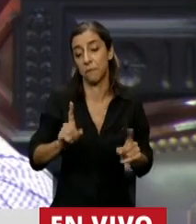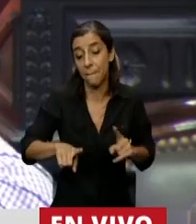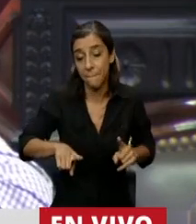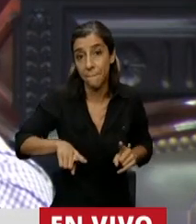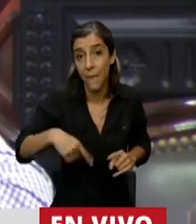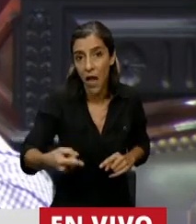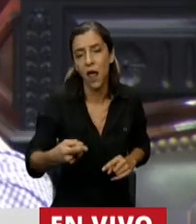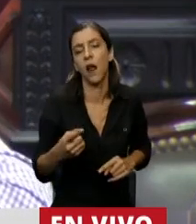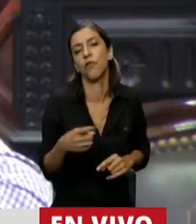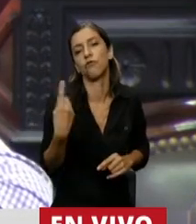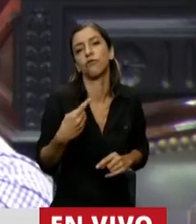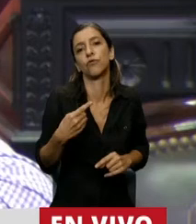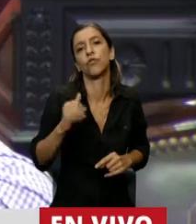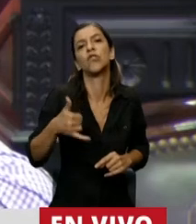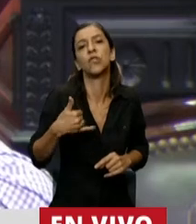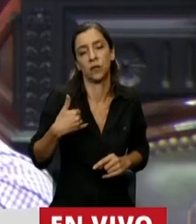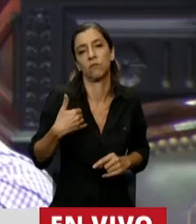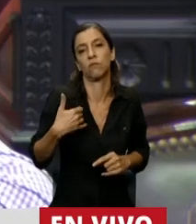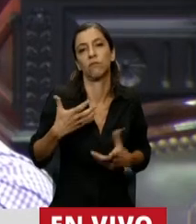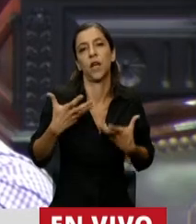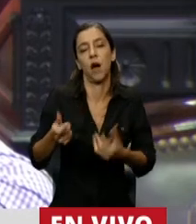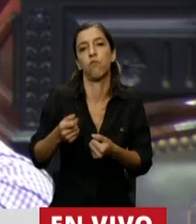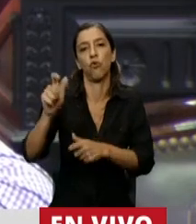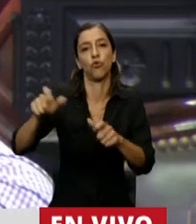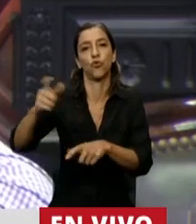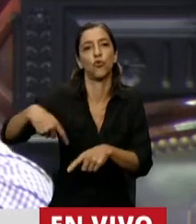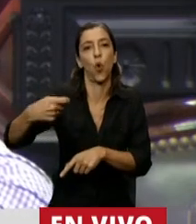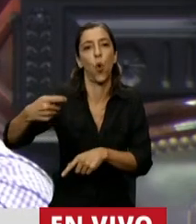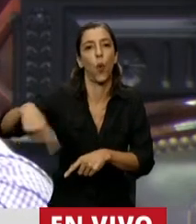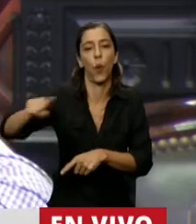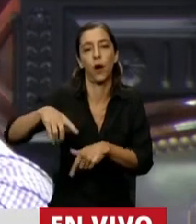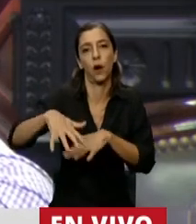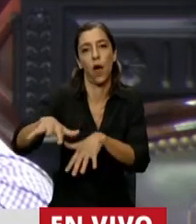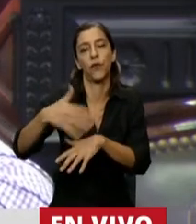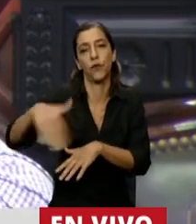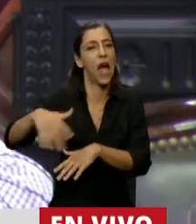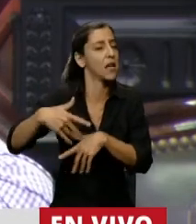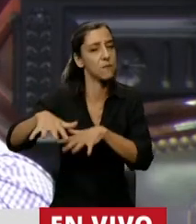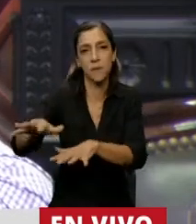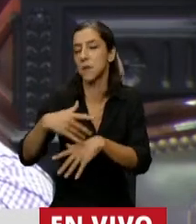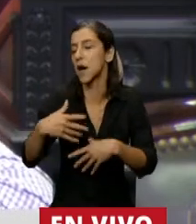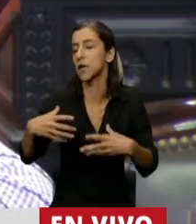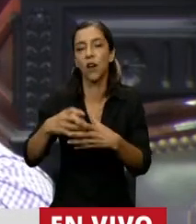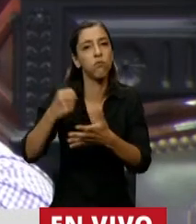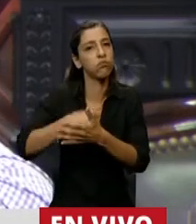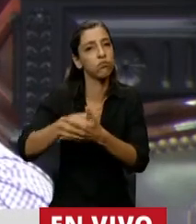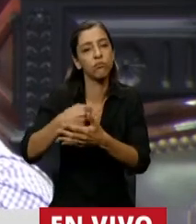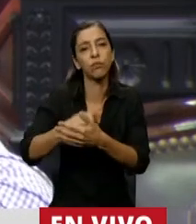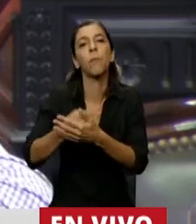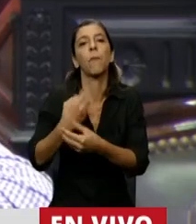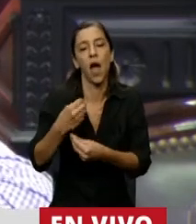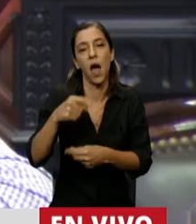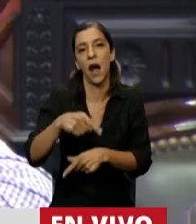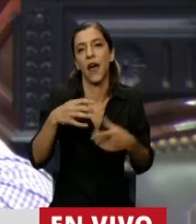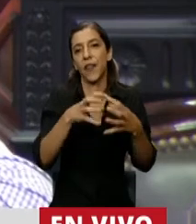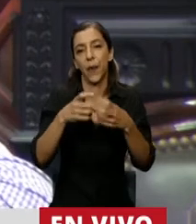vamos a estar en la calle acompañando a nuestros abuelos para rápidamente dar vuelta esta discusión y que discutamos realmente en la